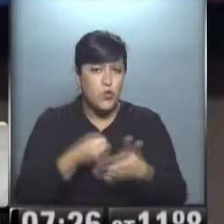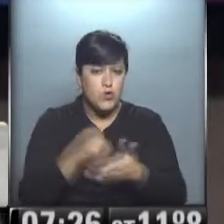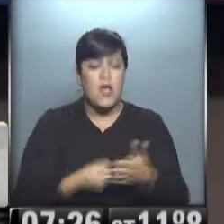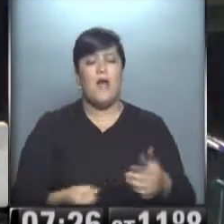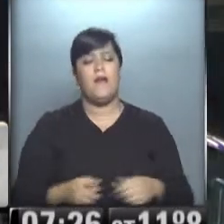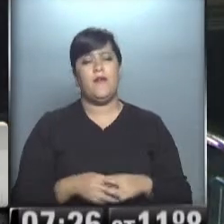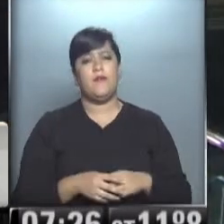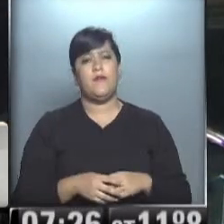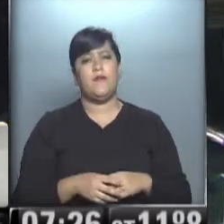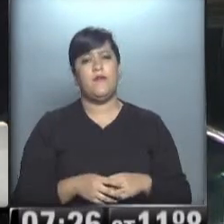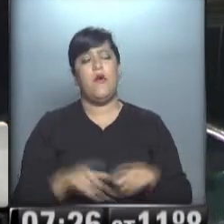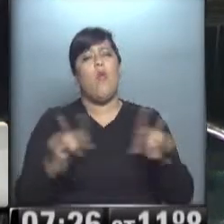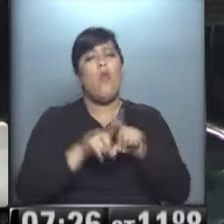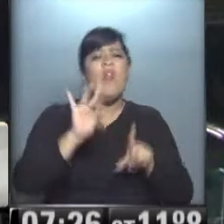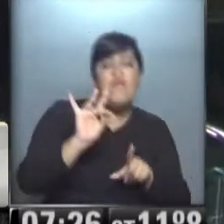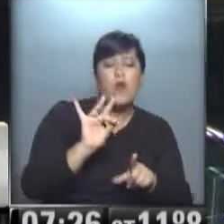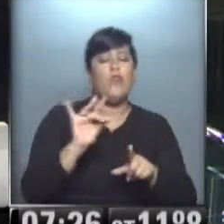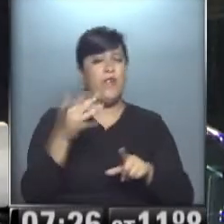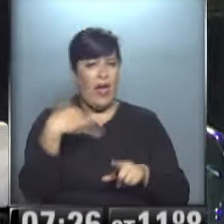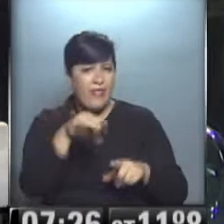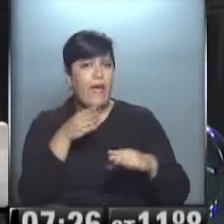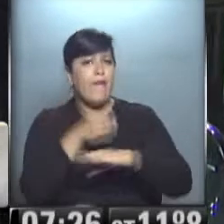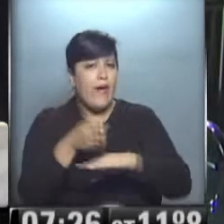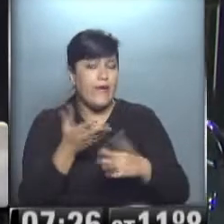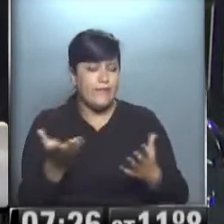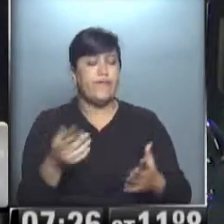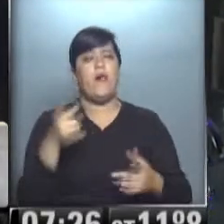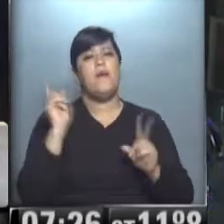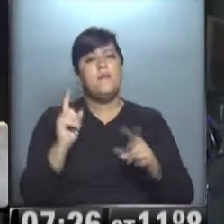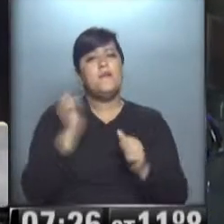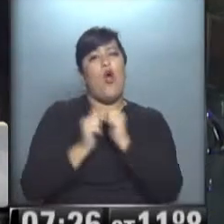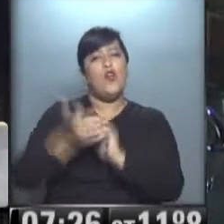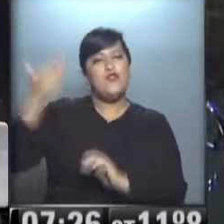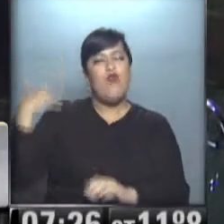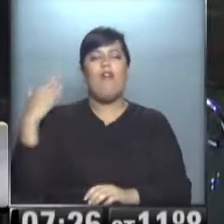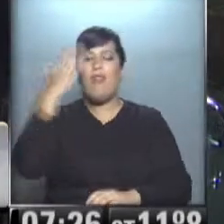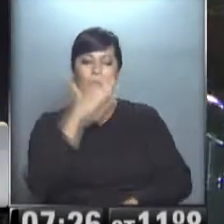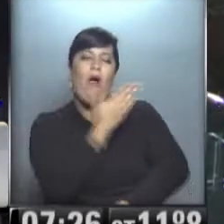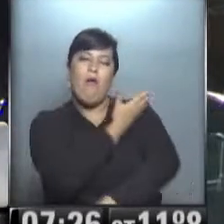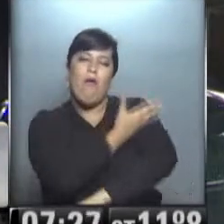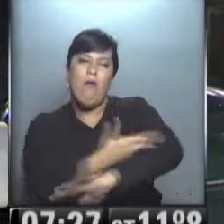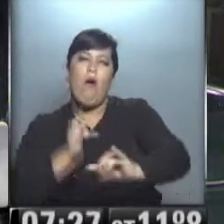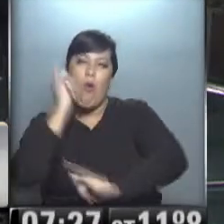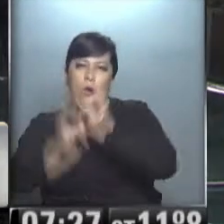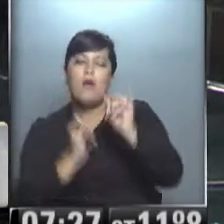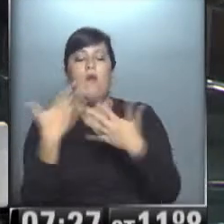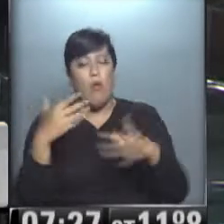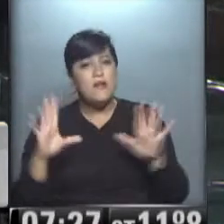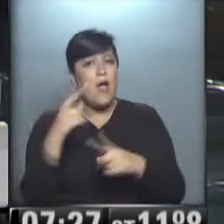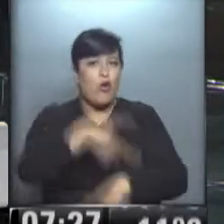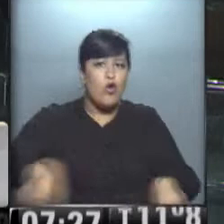esas dificultades que la misma historia cuando te vayan contando el relato pueden llegar a surgir pero